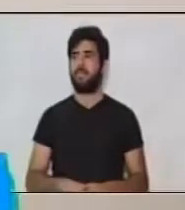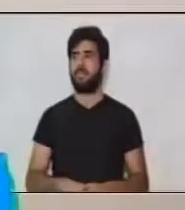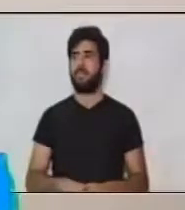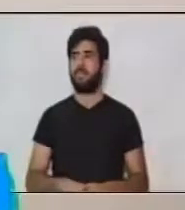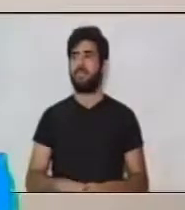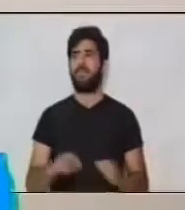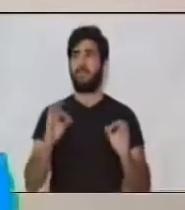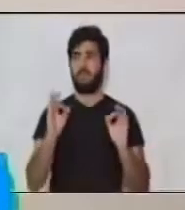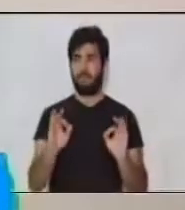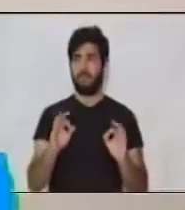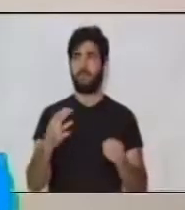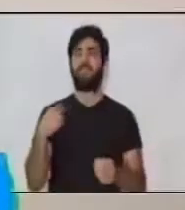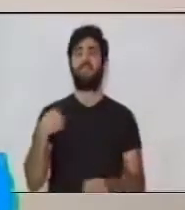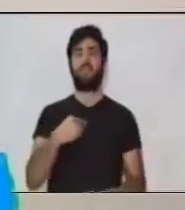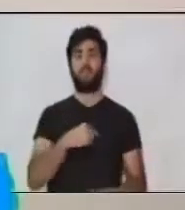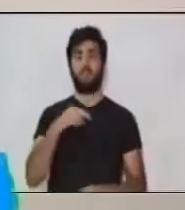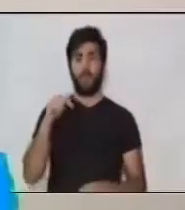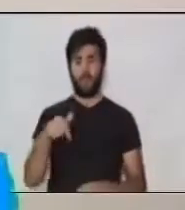de